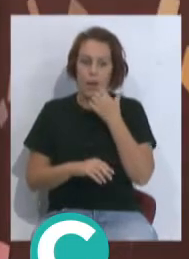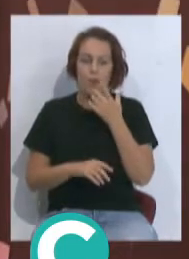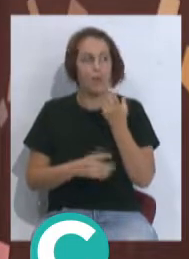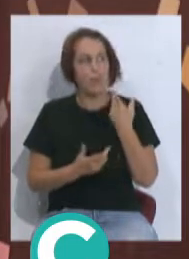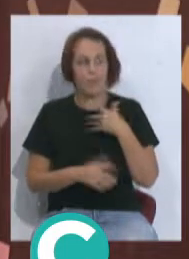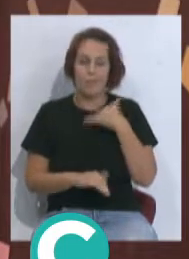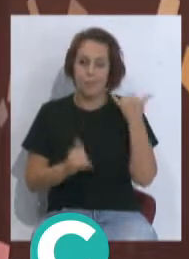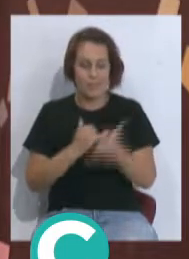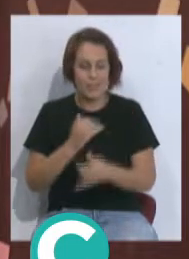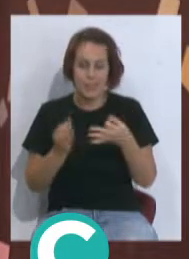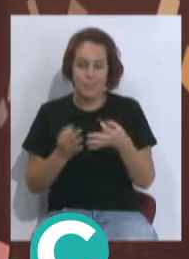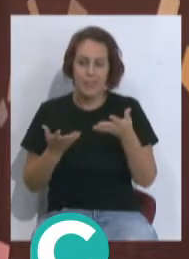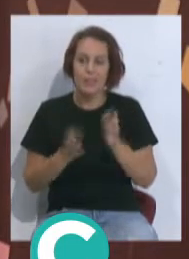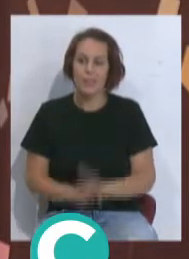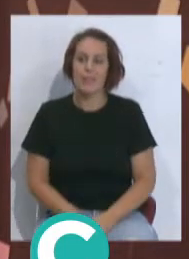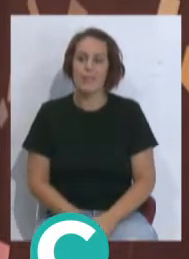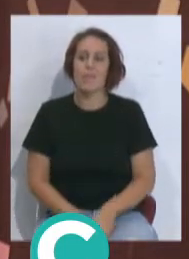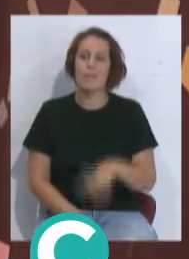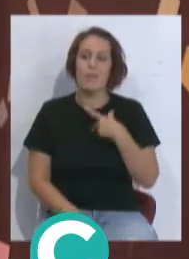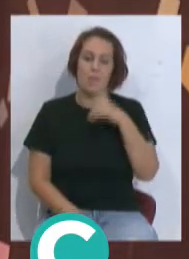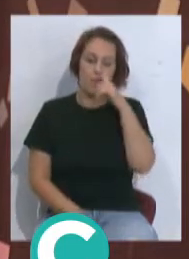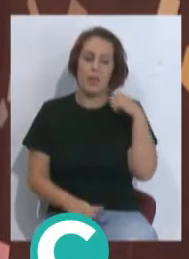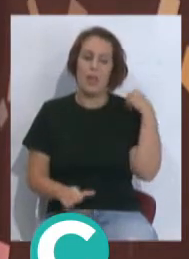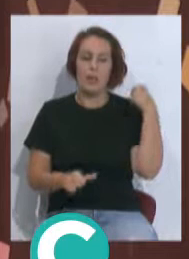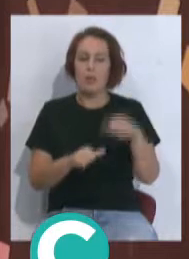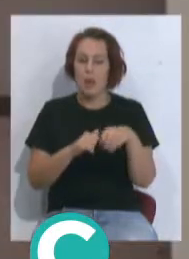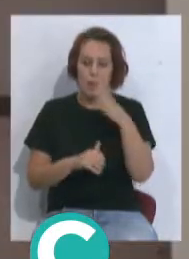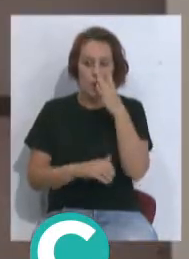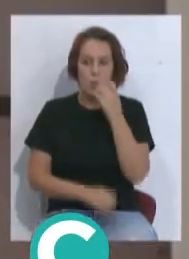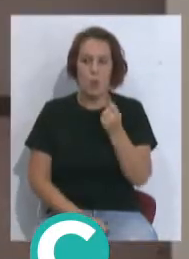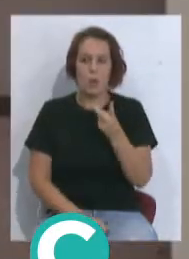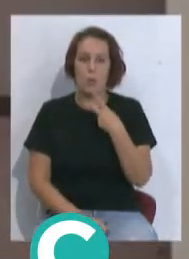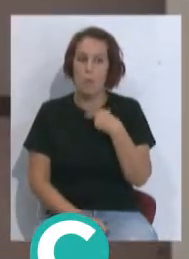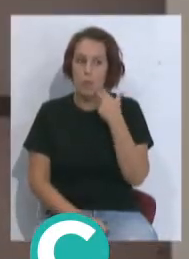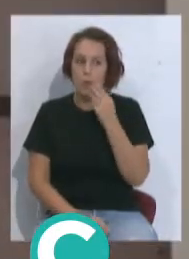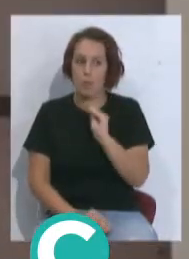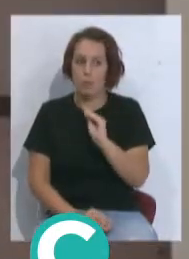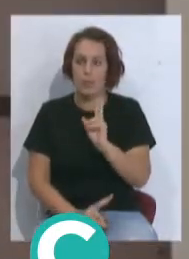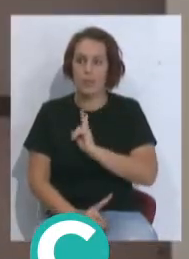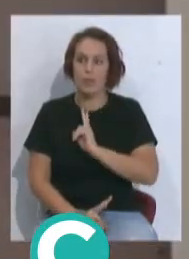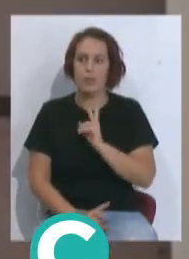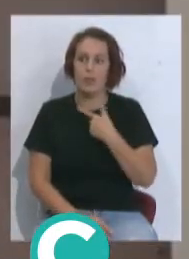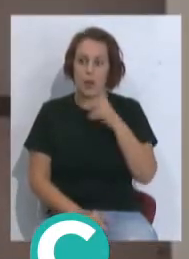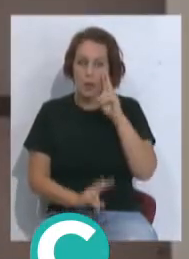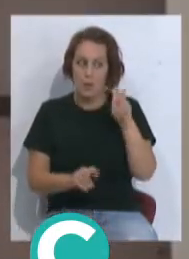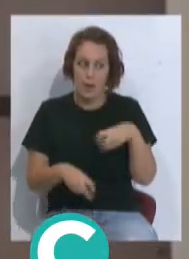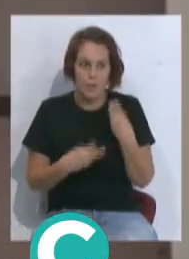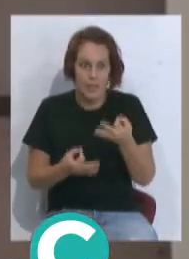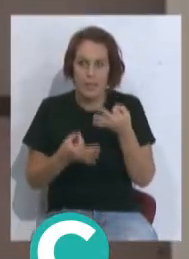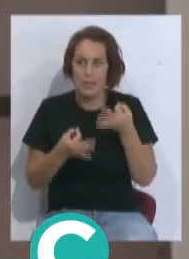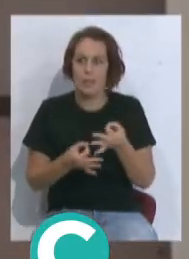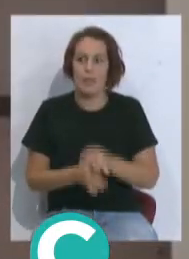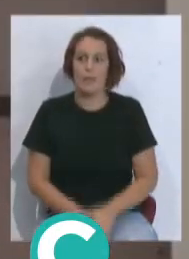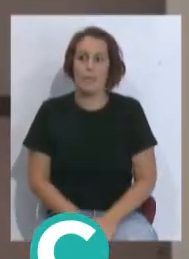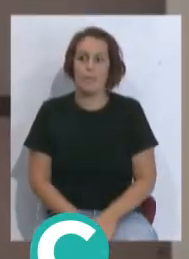mete la pata. Oye, buenas, Luis. ¿Cuántos años trabajando tú en carnaval? Me da miedo preguntar Y renovándome, que diría que